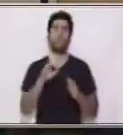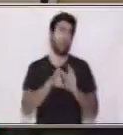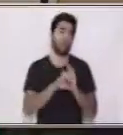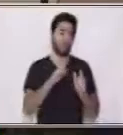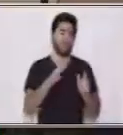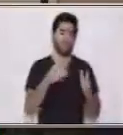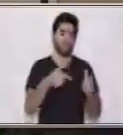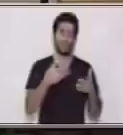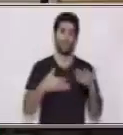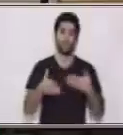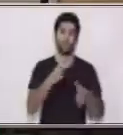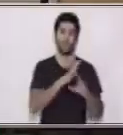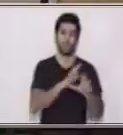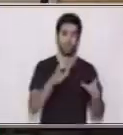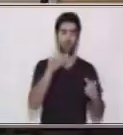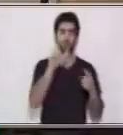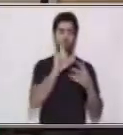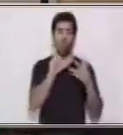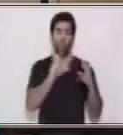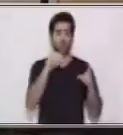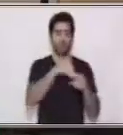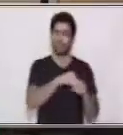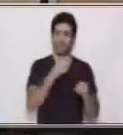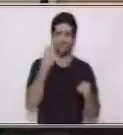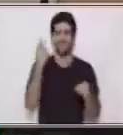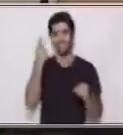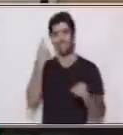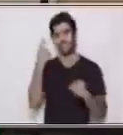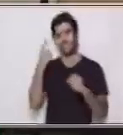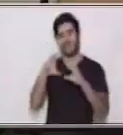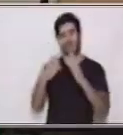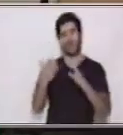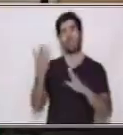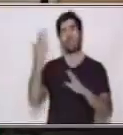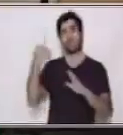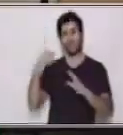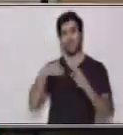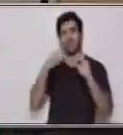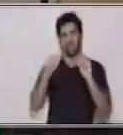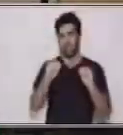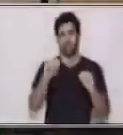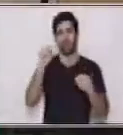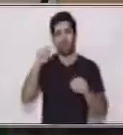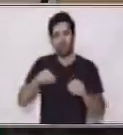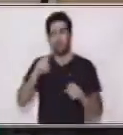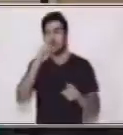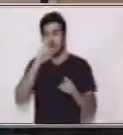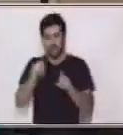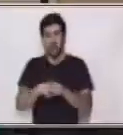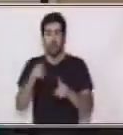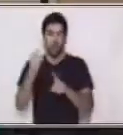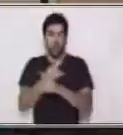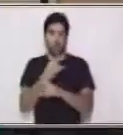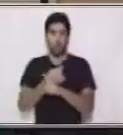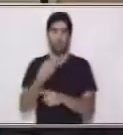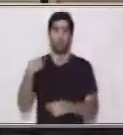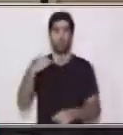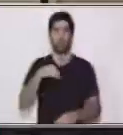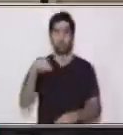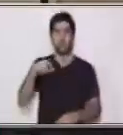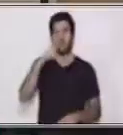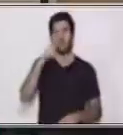este tipo de textos. Ya te he mostrado algunos ejemplos de cómo los utilizamos en nuestro lenguaje